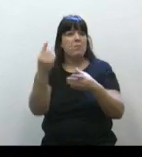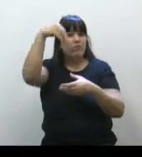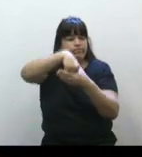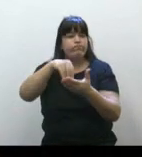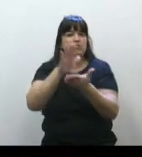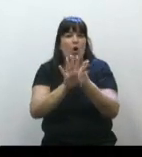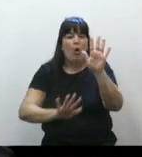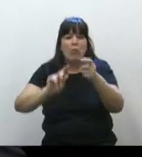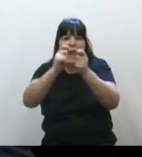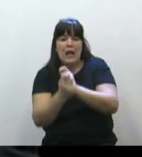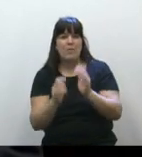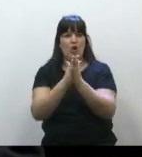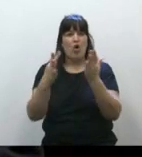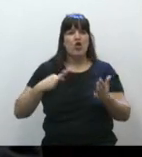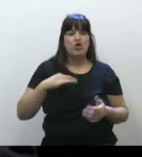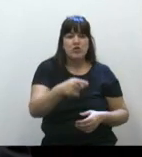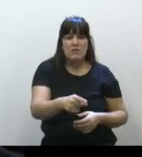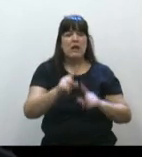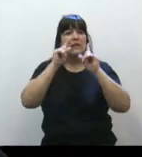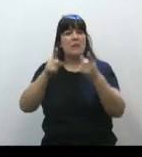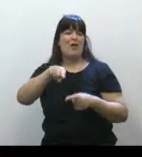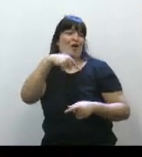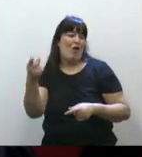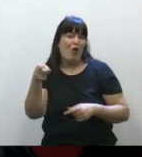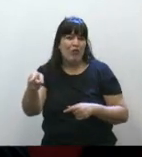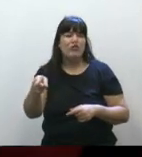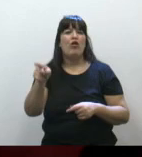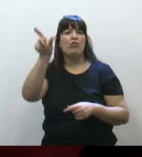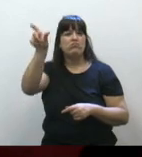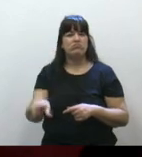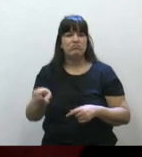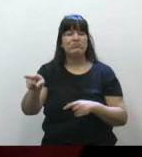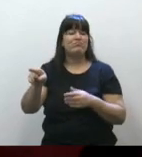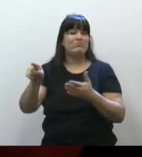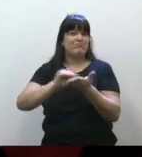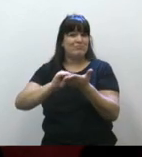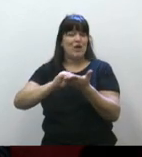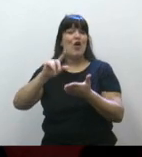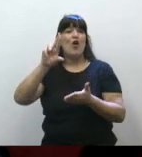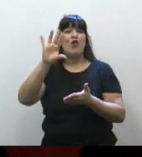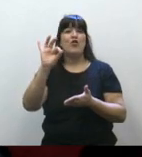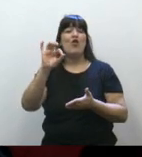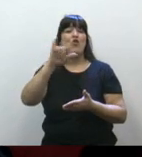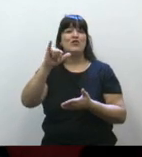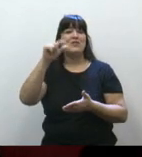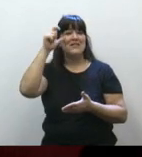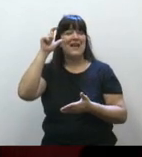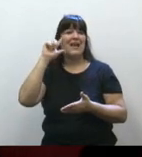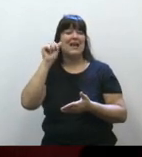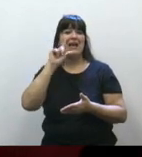del derecho privado que es un liberal si nos tuviéramos que definir al doctor ross en crack y lo digo